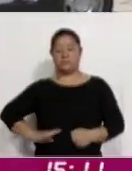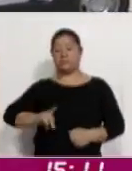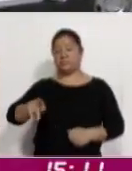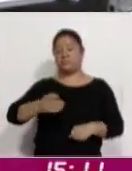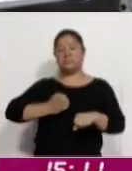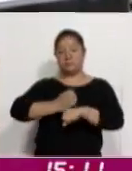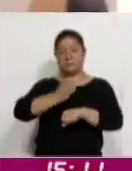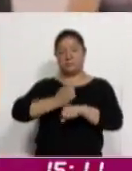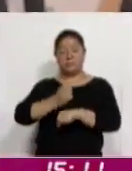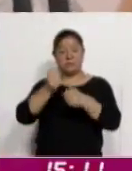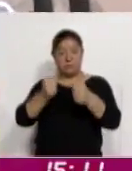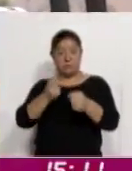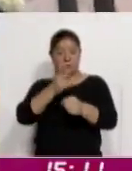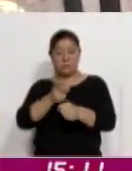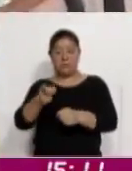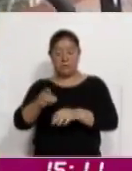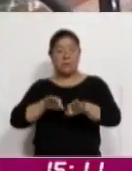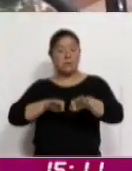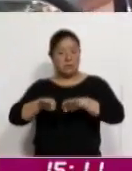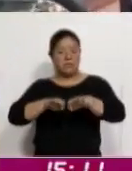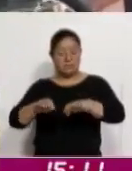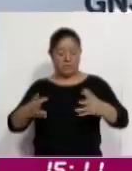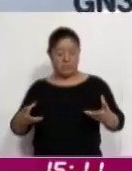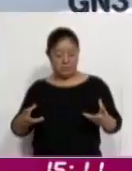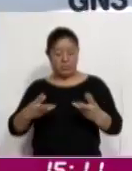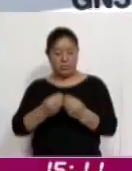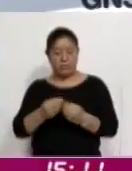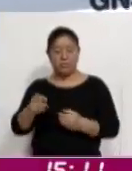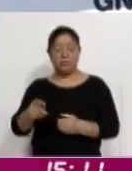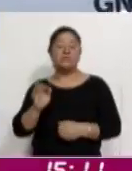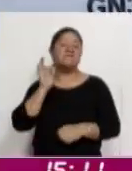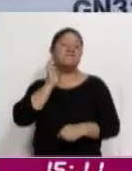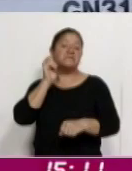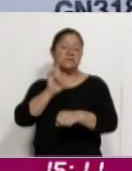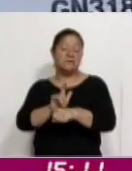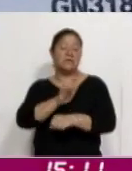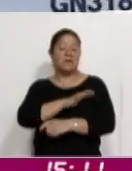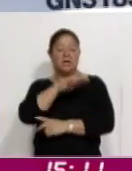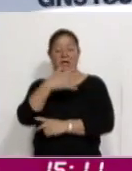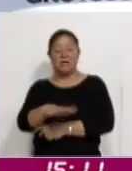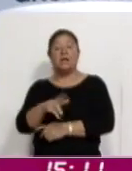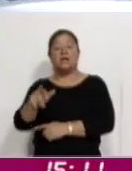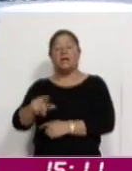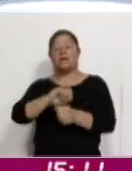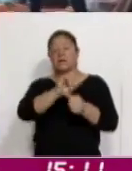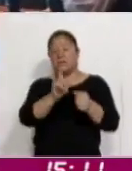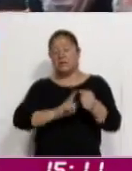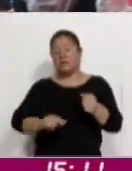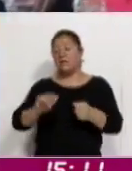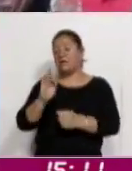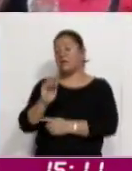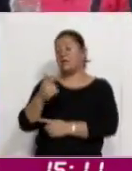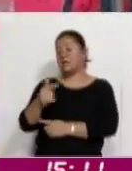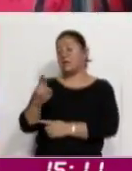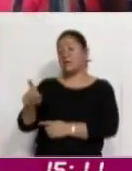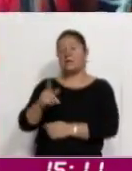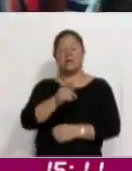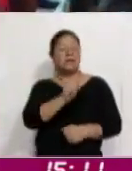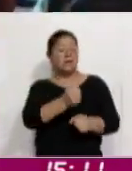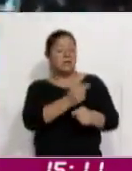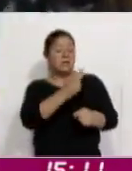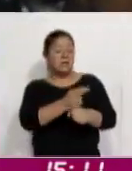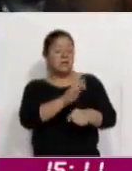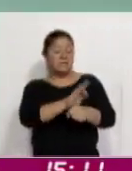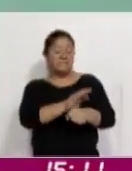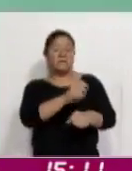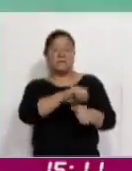de seguridad trabajan de manera conjunta con la Fiscalía General de la República, la Secretaría de la Defensa Nacional y la